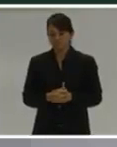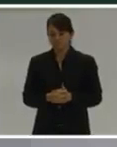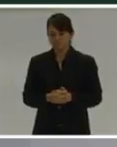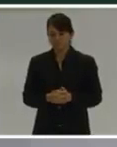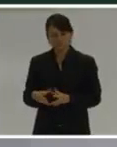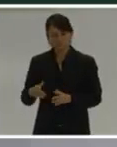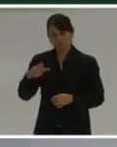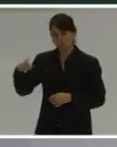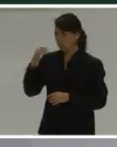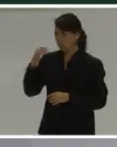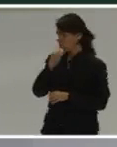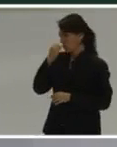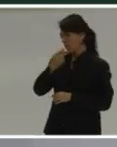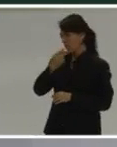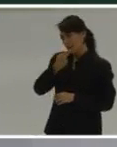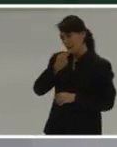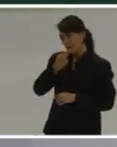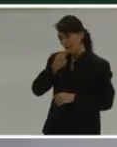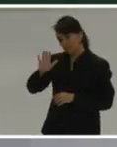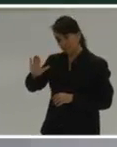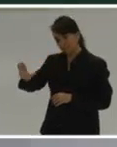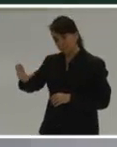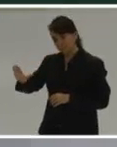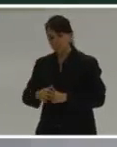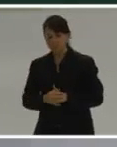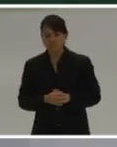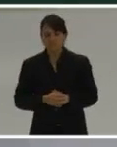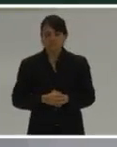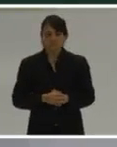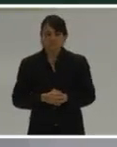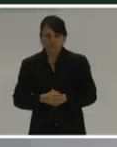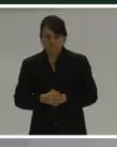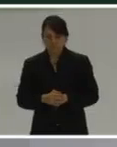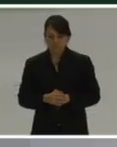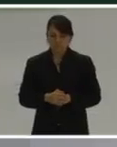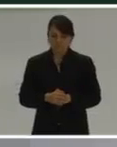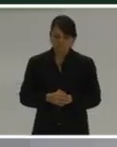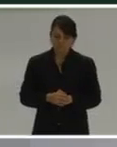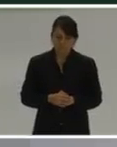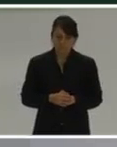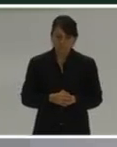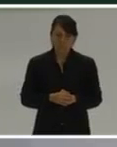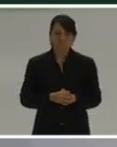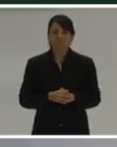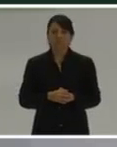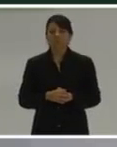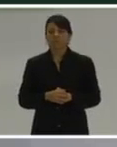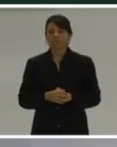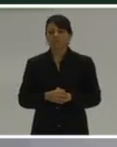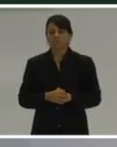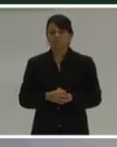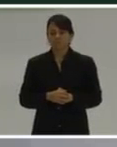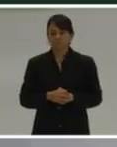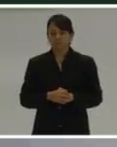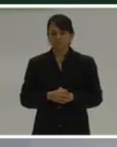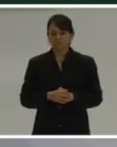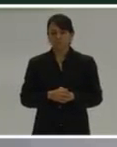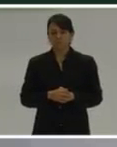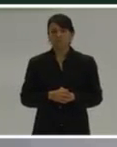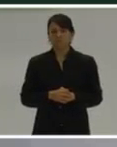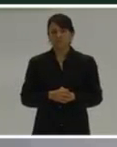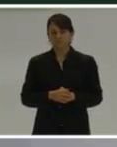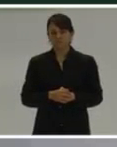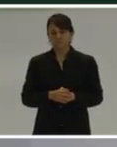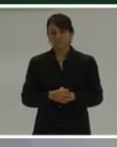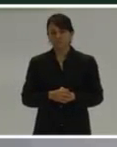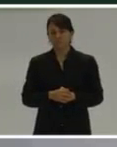Nairakata, ma suma aruntawi, take chuimampi, hilatanaka kuliakanaka, ukamaraki,